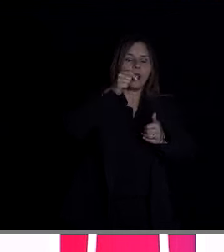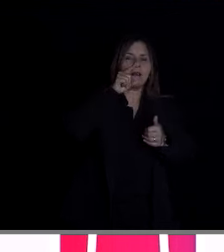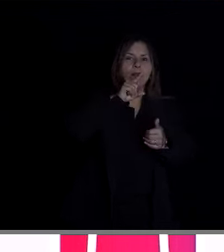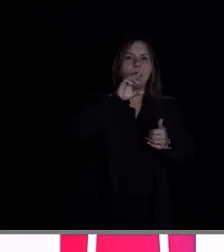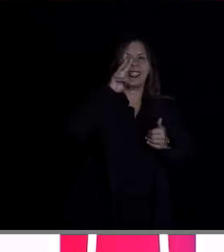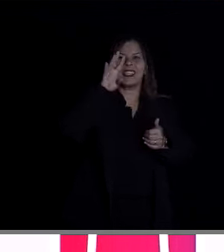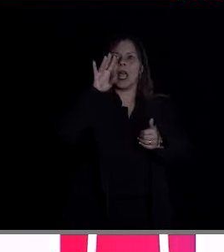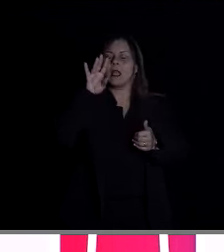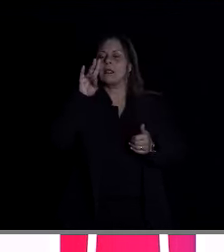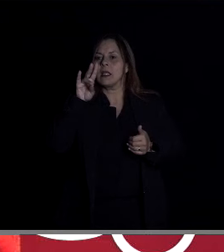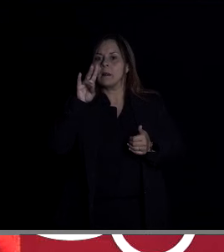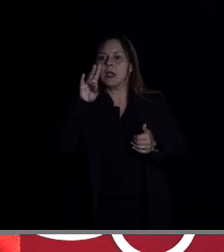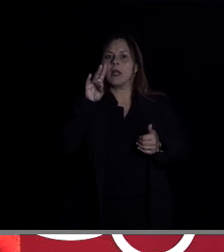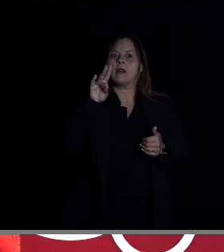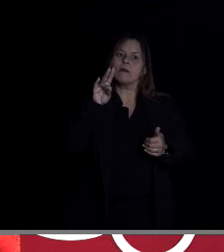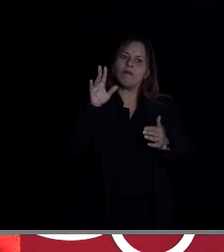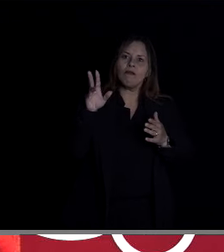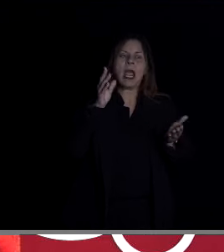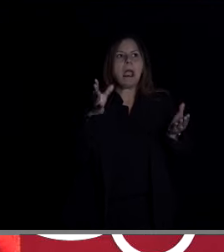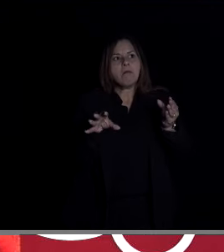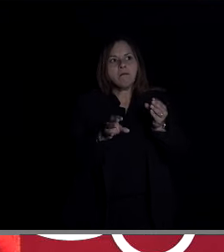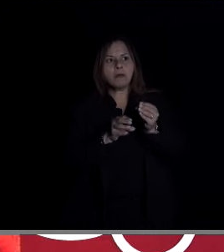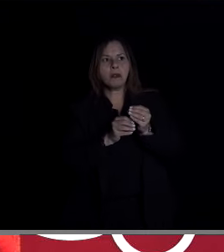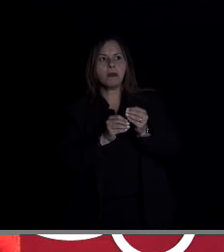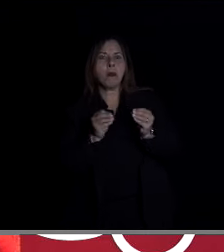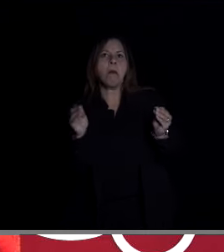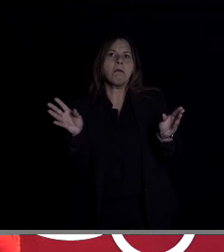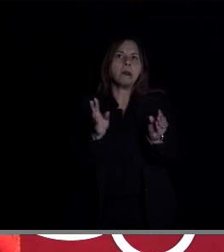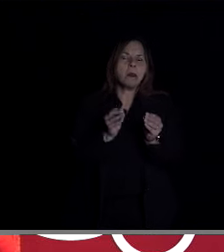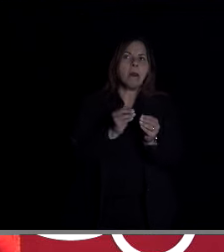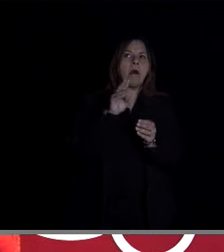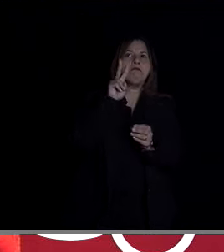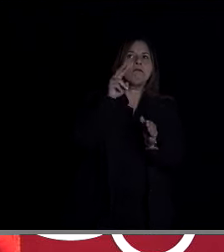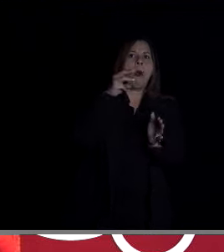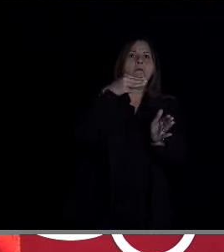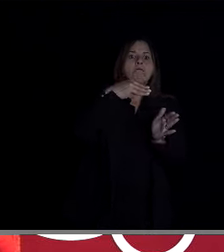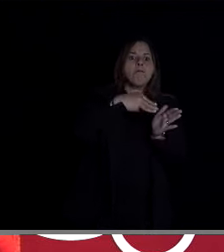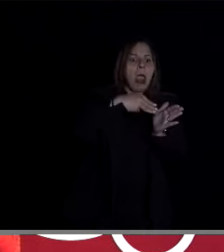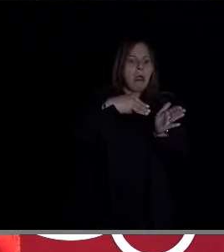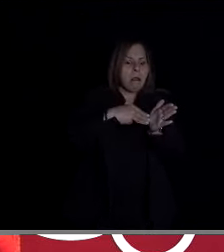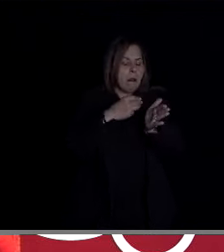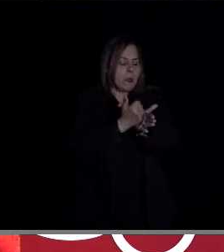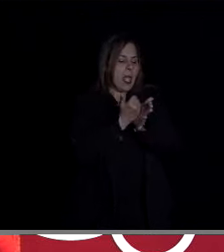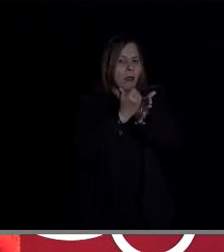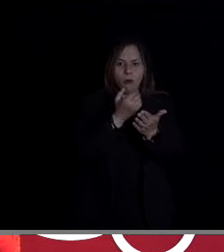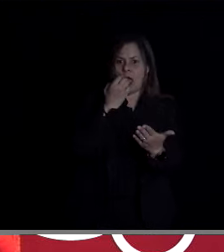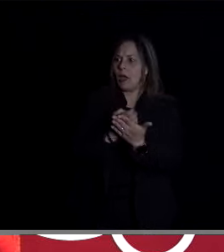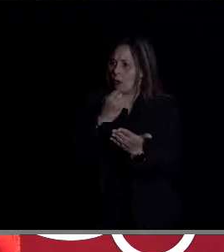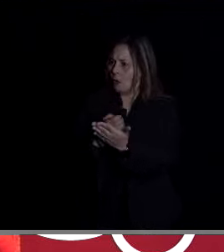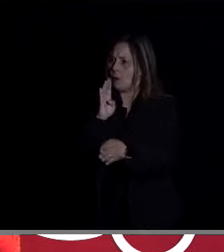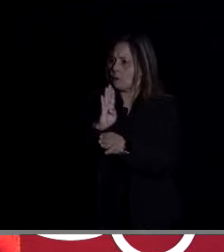cual suma cerca de 2 millones en ayudas para estos empresarios.